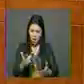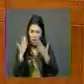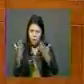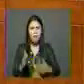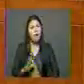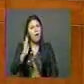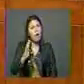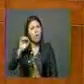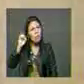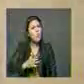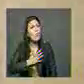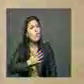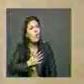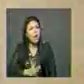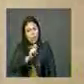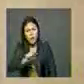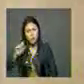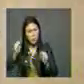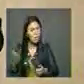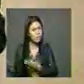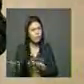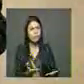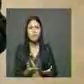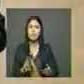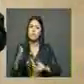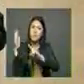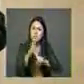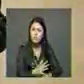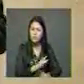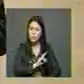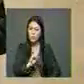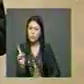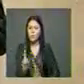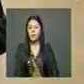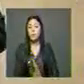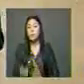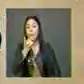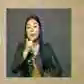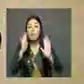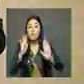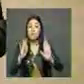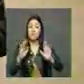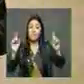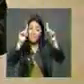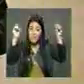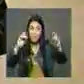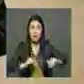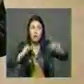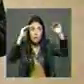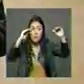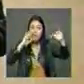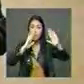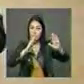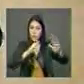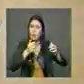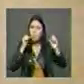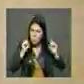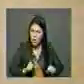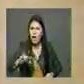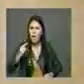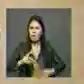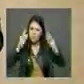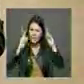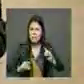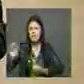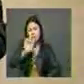como las demás personas, proscribiendo la discriminación. Que la Corte continúa generando decisiones trascendentales en